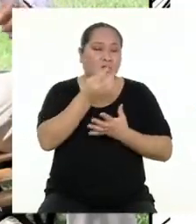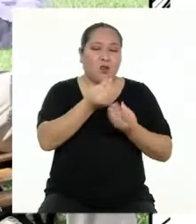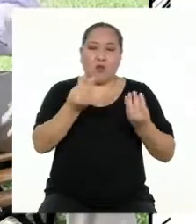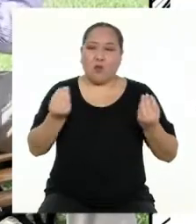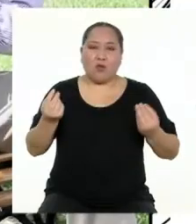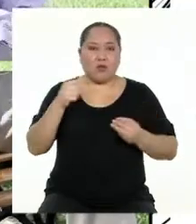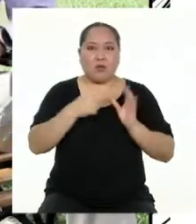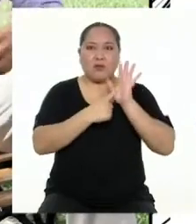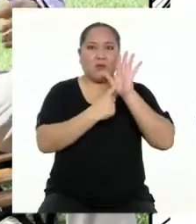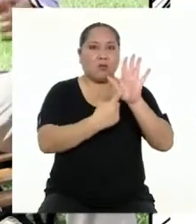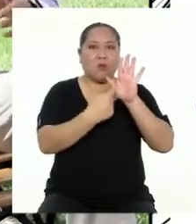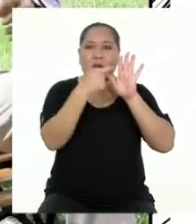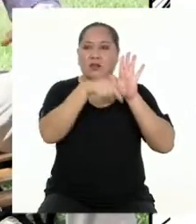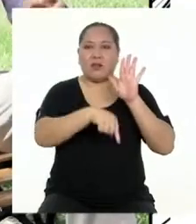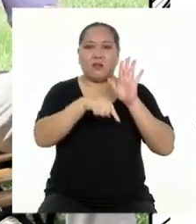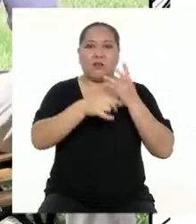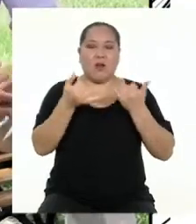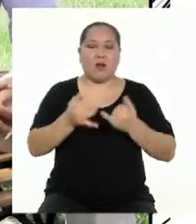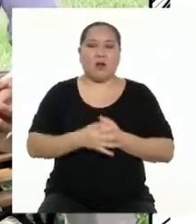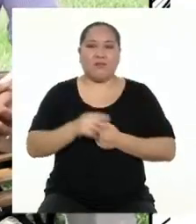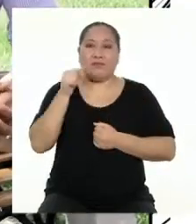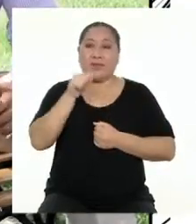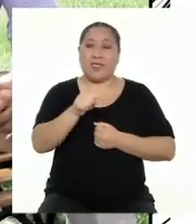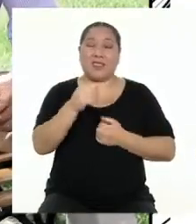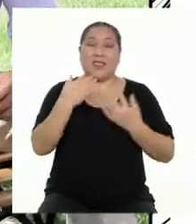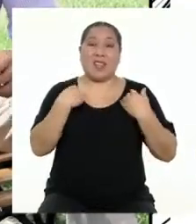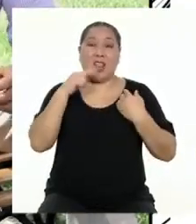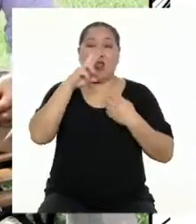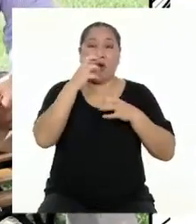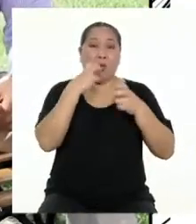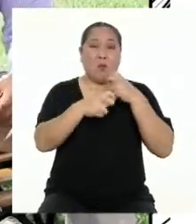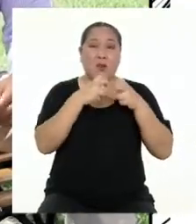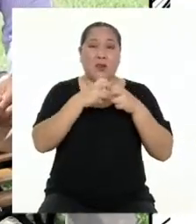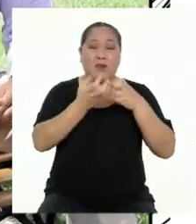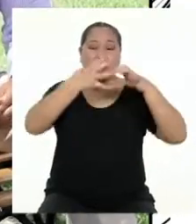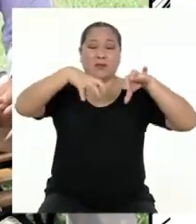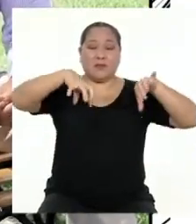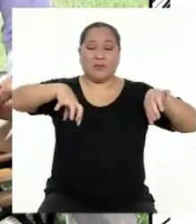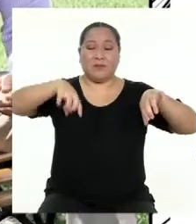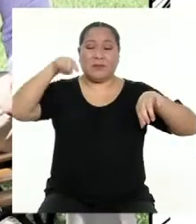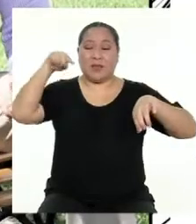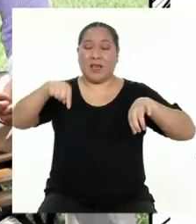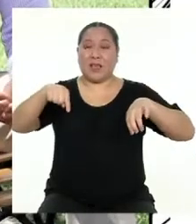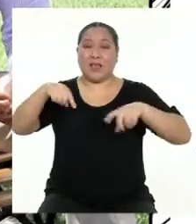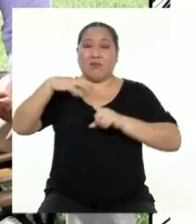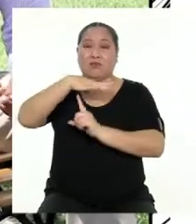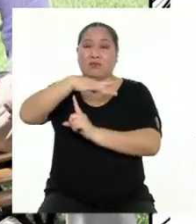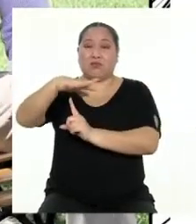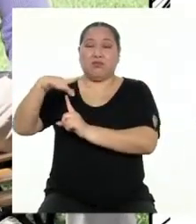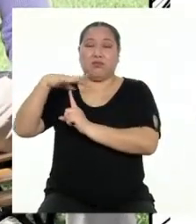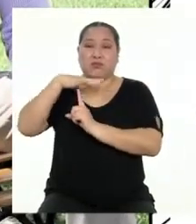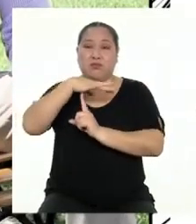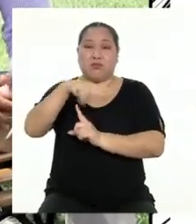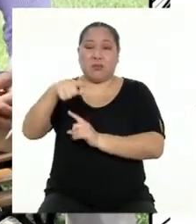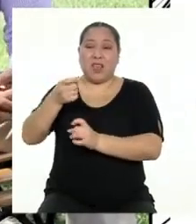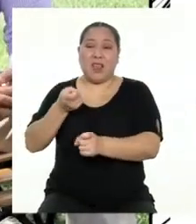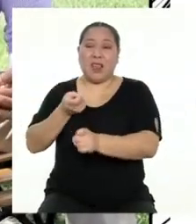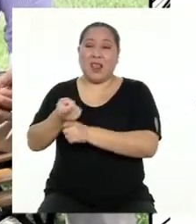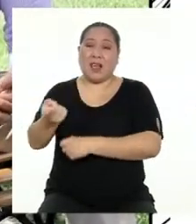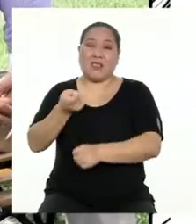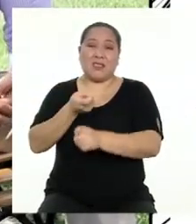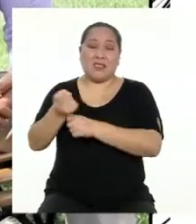dos consecuencias muy importantes. La primera está relacionada con el medio ambiente y el daño que se le